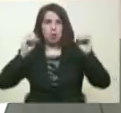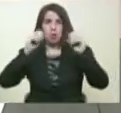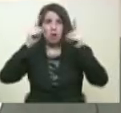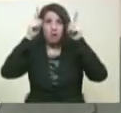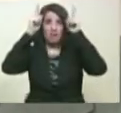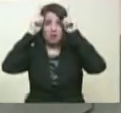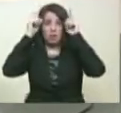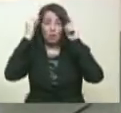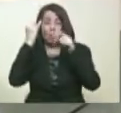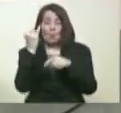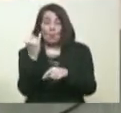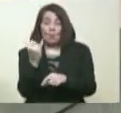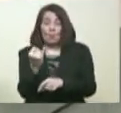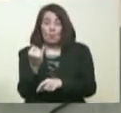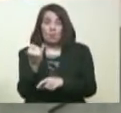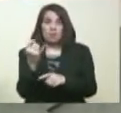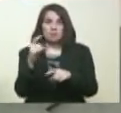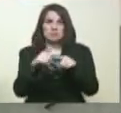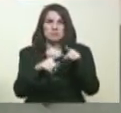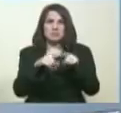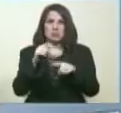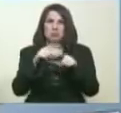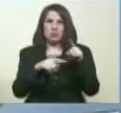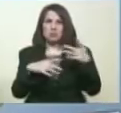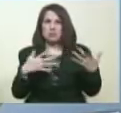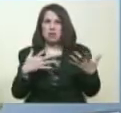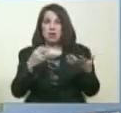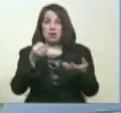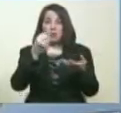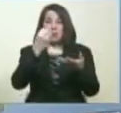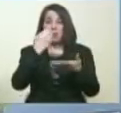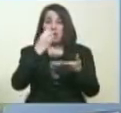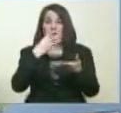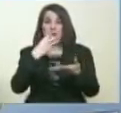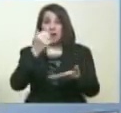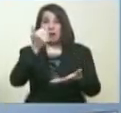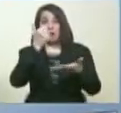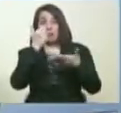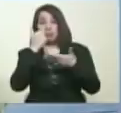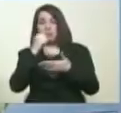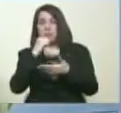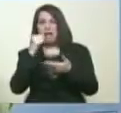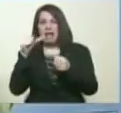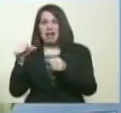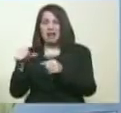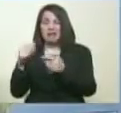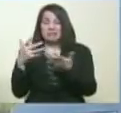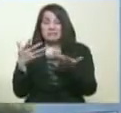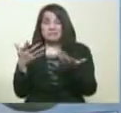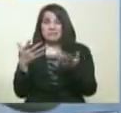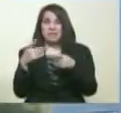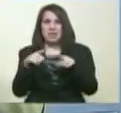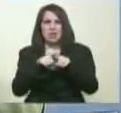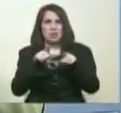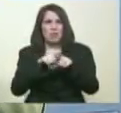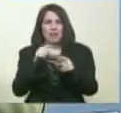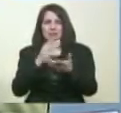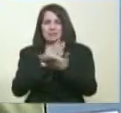bonanza o en épocas de dificultades, siempre hemos tenido un centro: proteger la familia, proteger al pueblo.